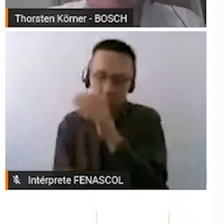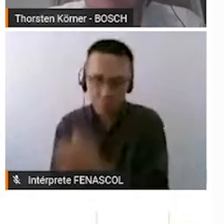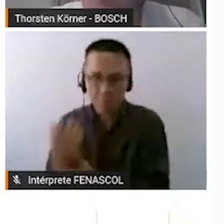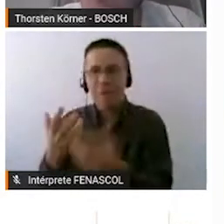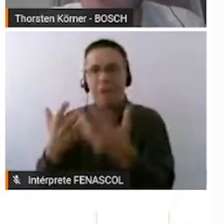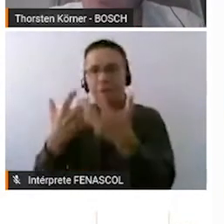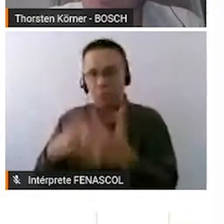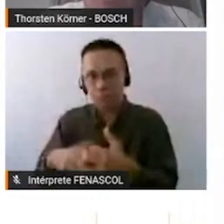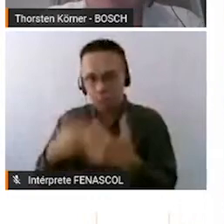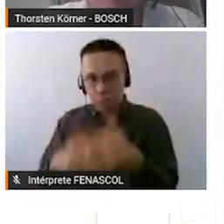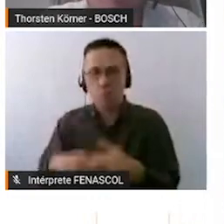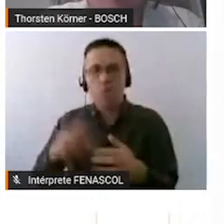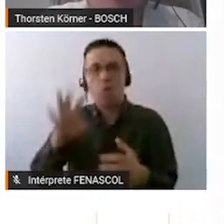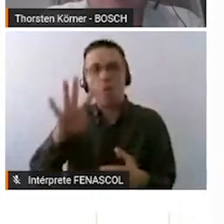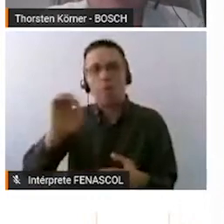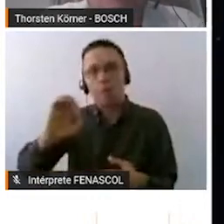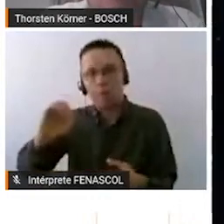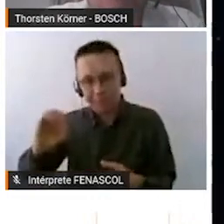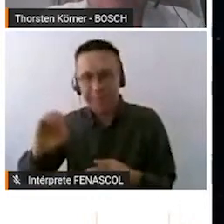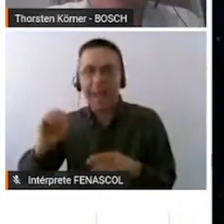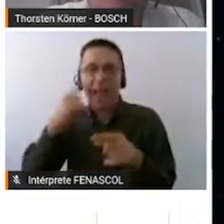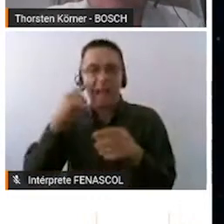y la comenzamos a implementar.